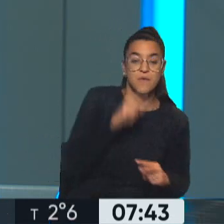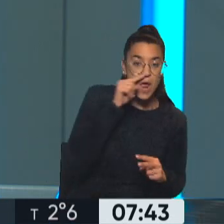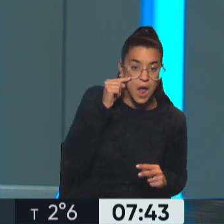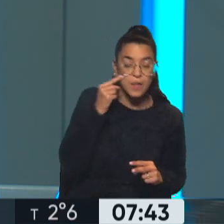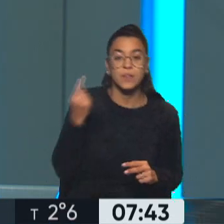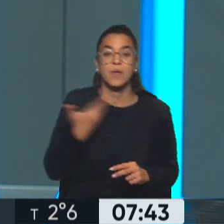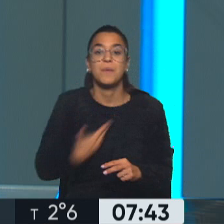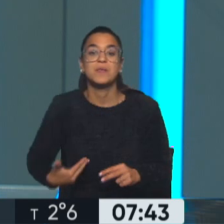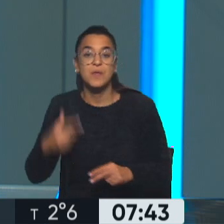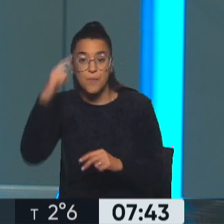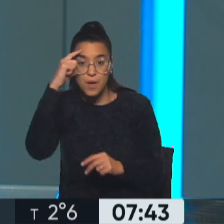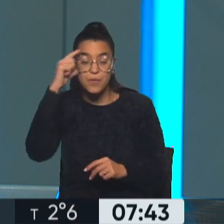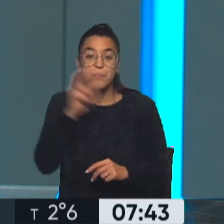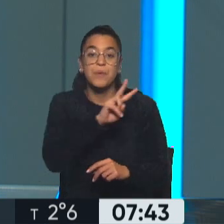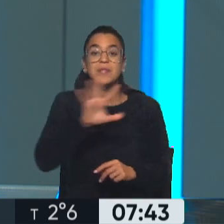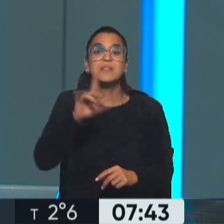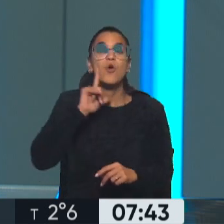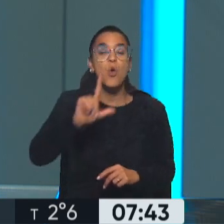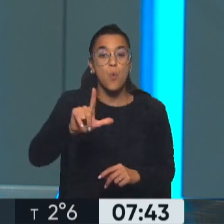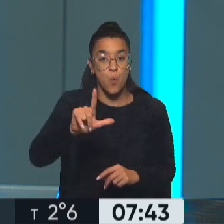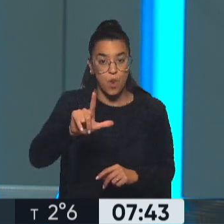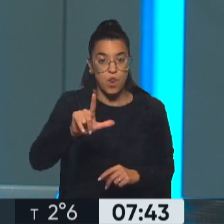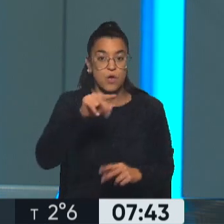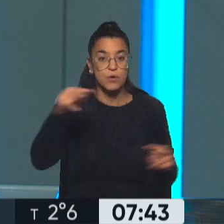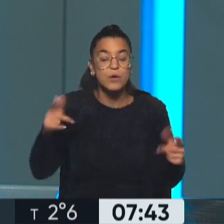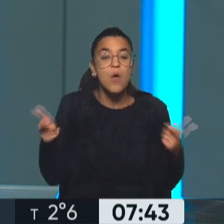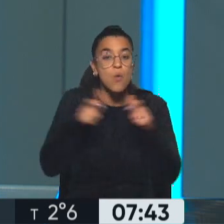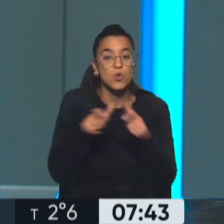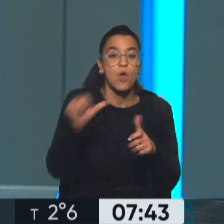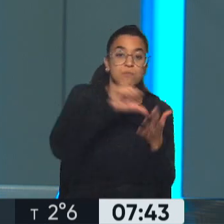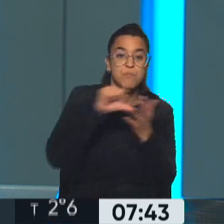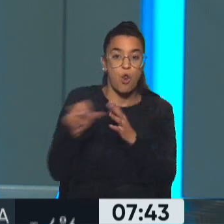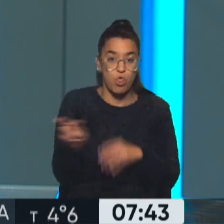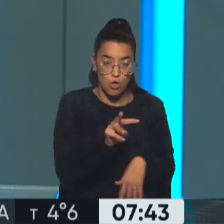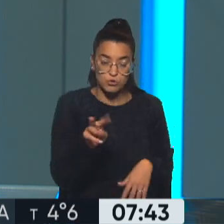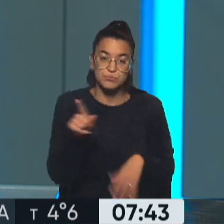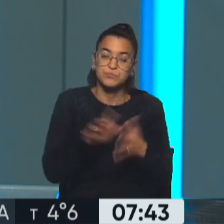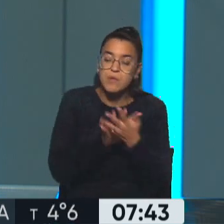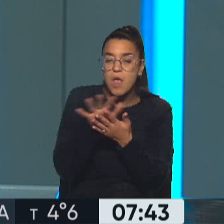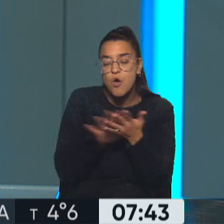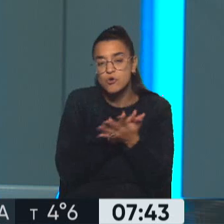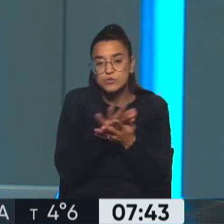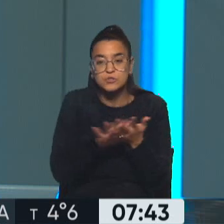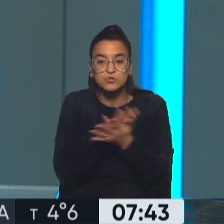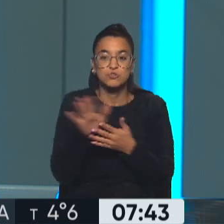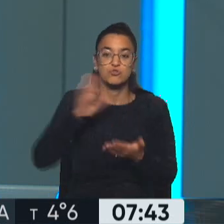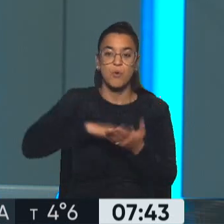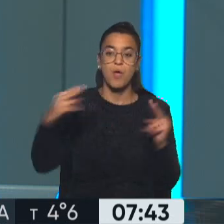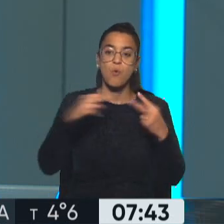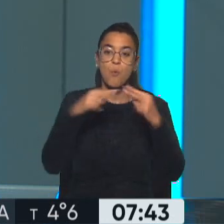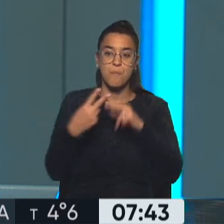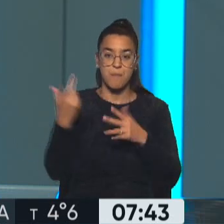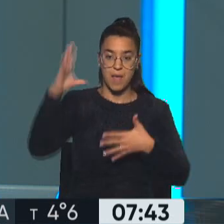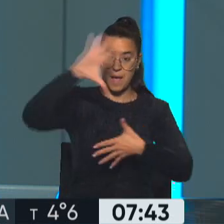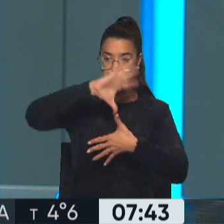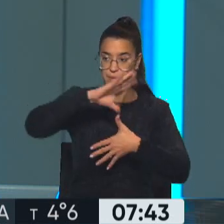Fernández con Joe Biden, 25 de julio. Va a ser la reunión bilateral que es parte de las negociaciones a propósito de la Cumbre de las Américas